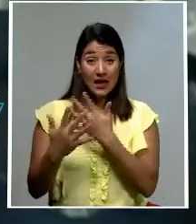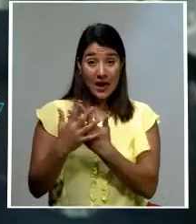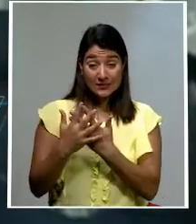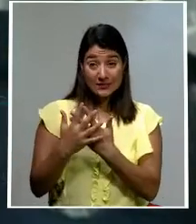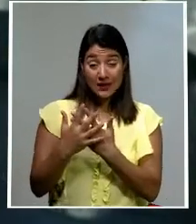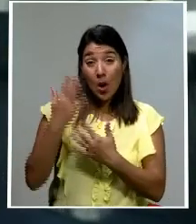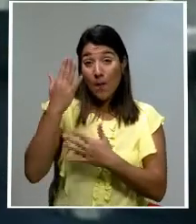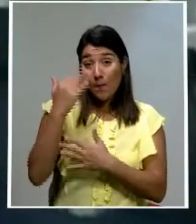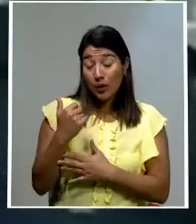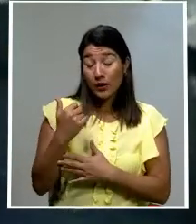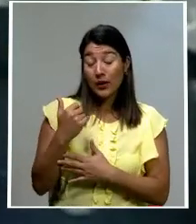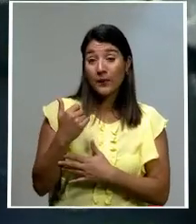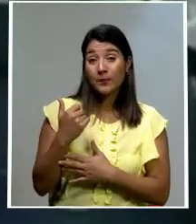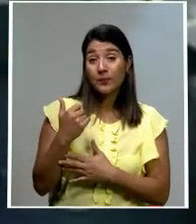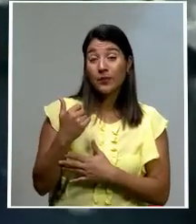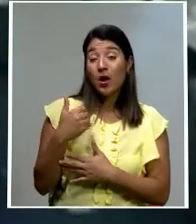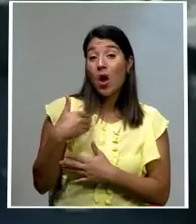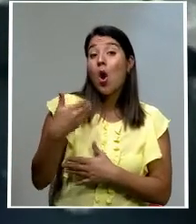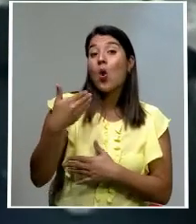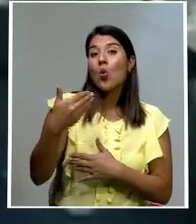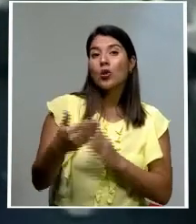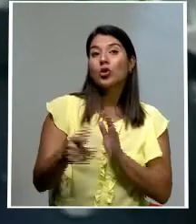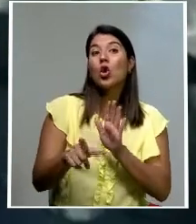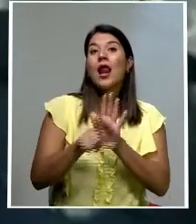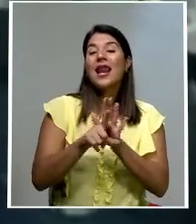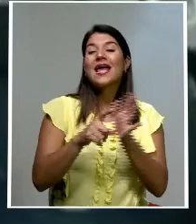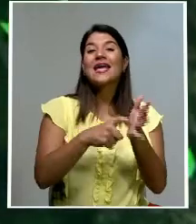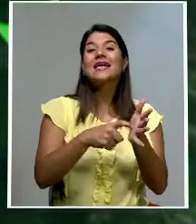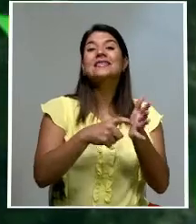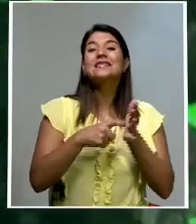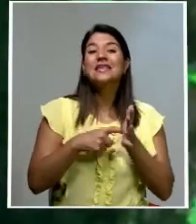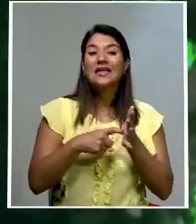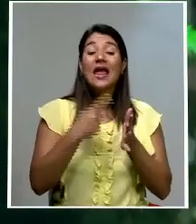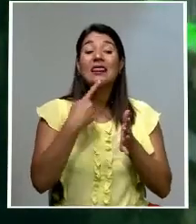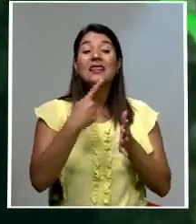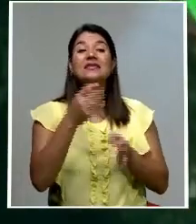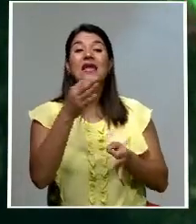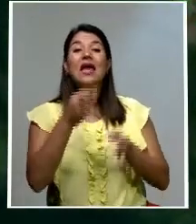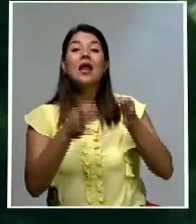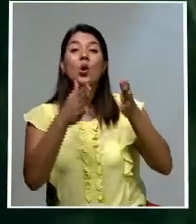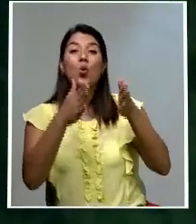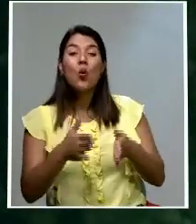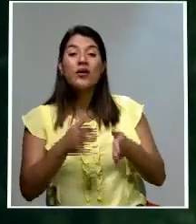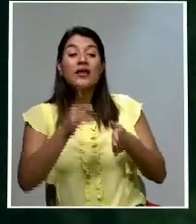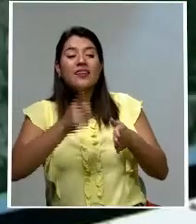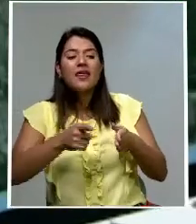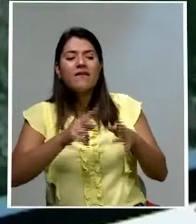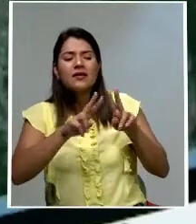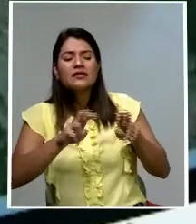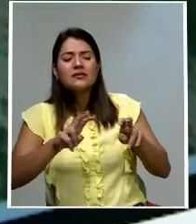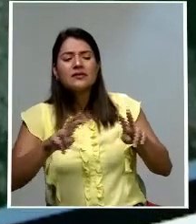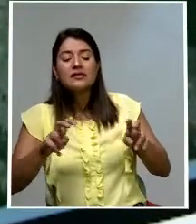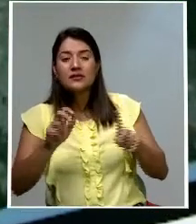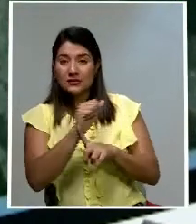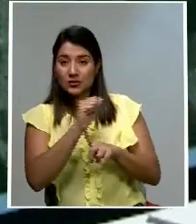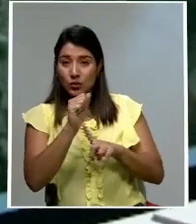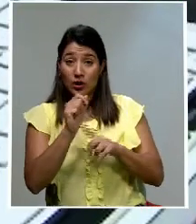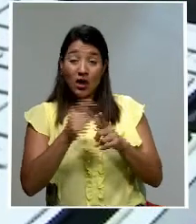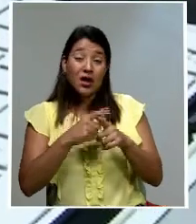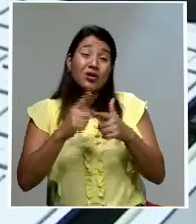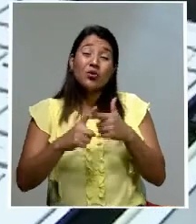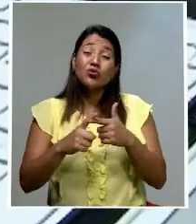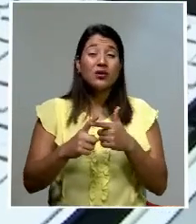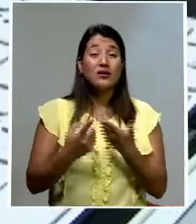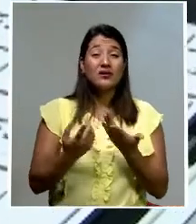en el momento en que la misma normativa exige que sea el juez de ejecución de la pena el que revise la situación, hace que la respuesta